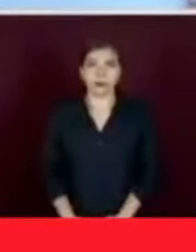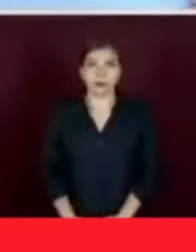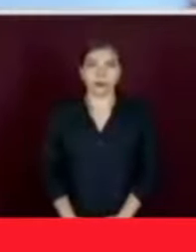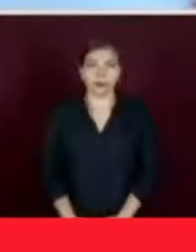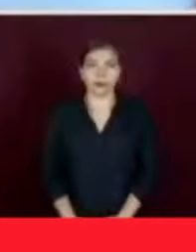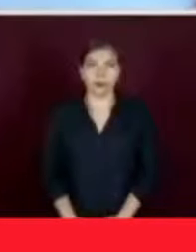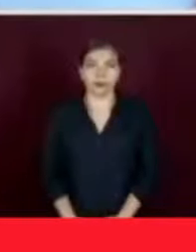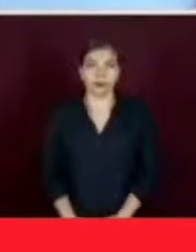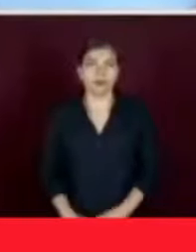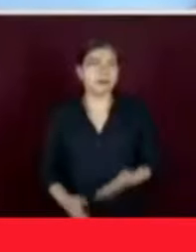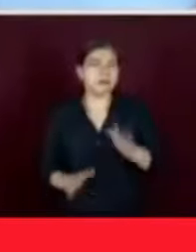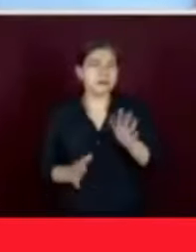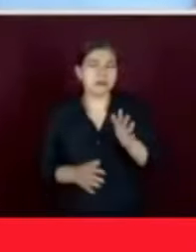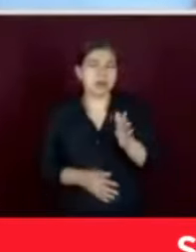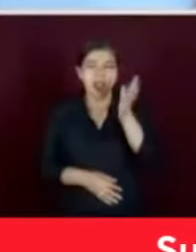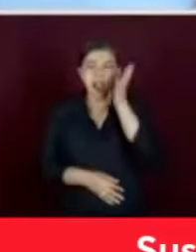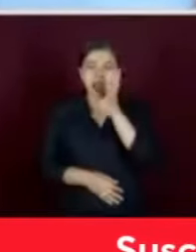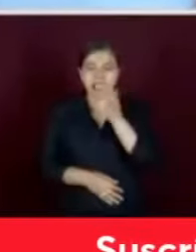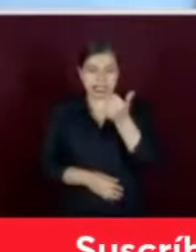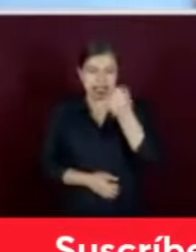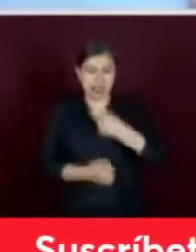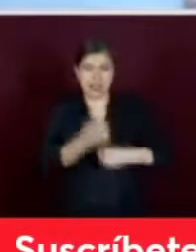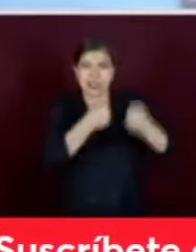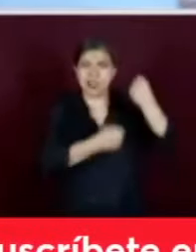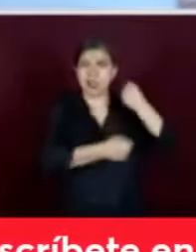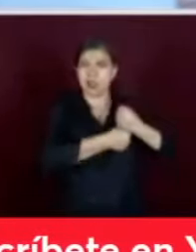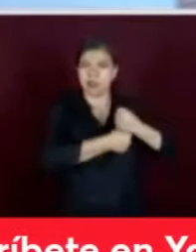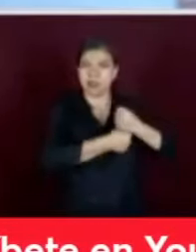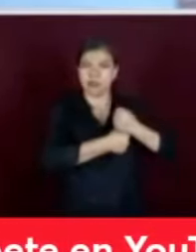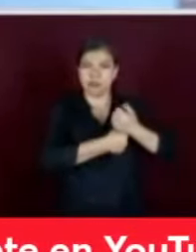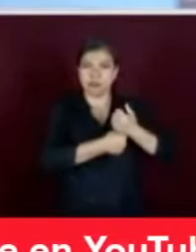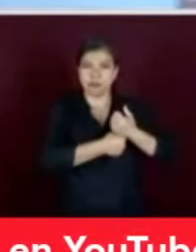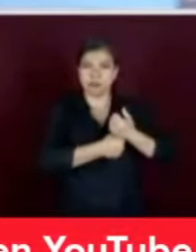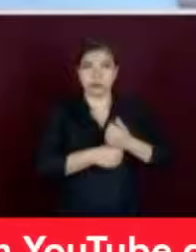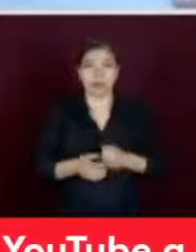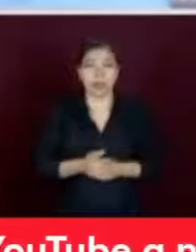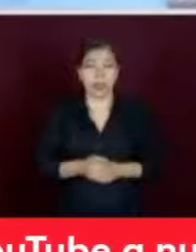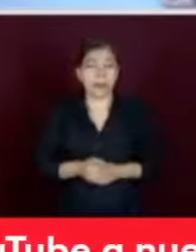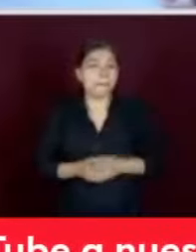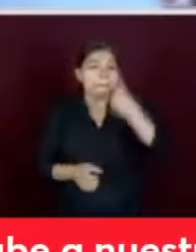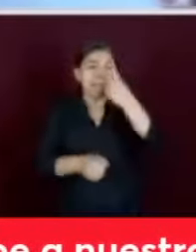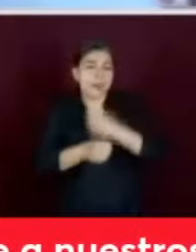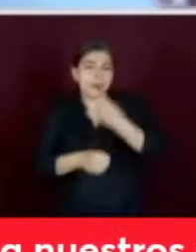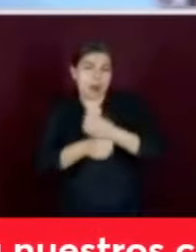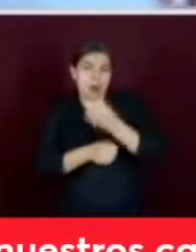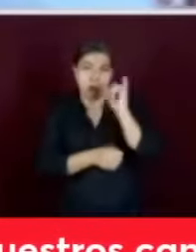Hace casi 6 años, el